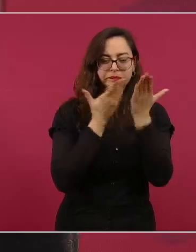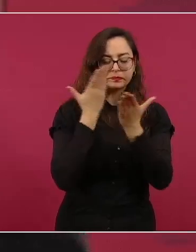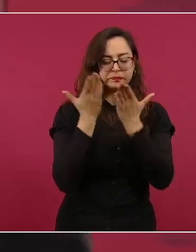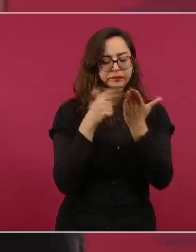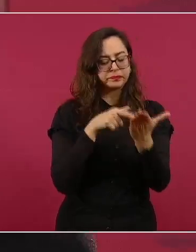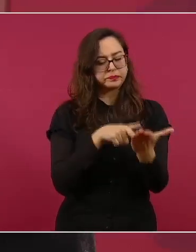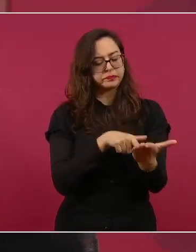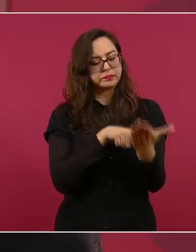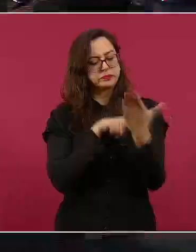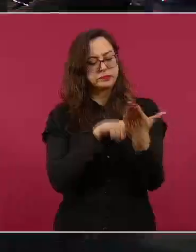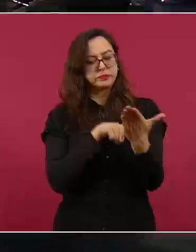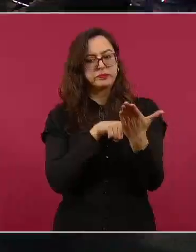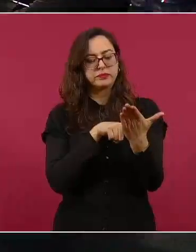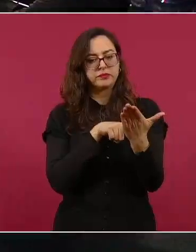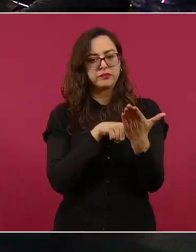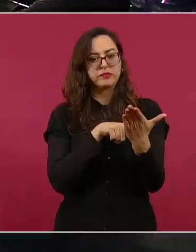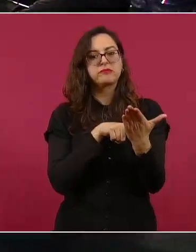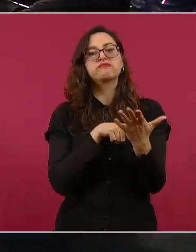de